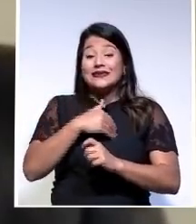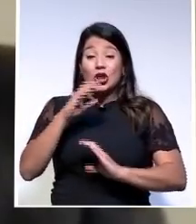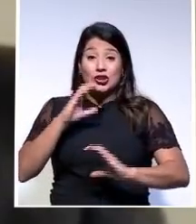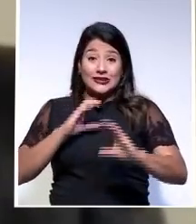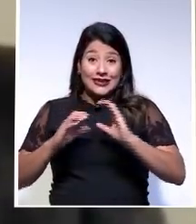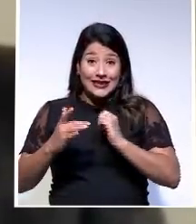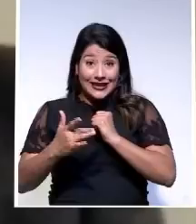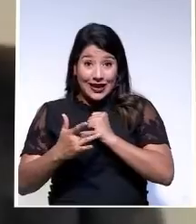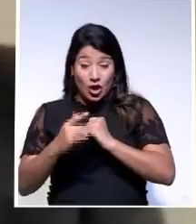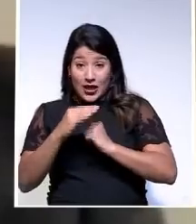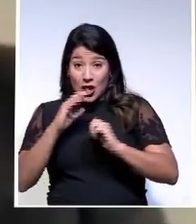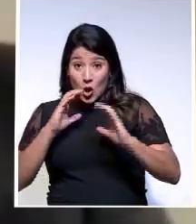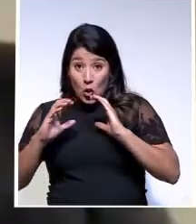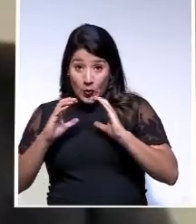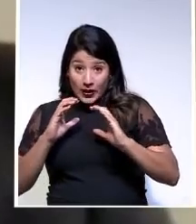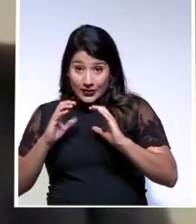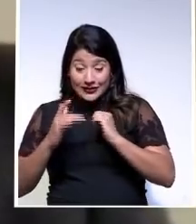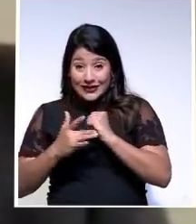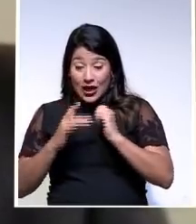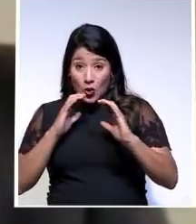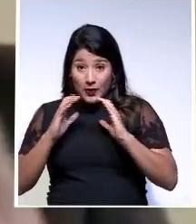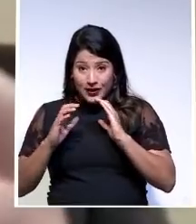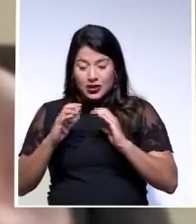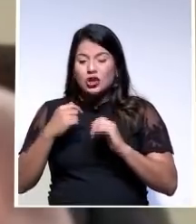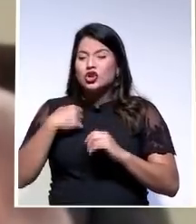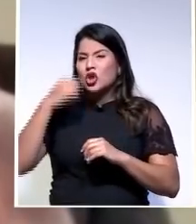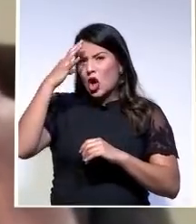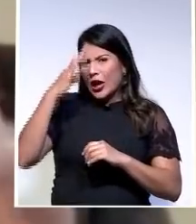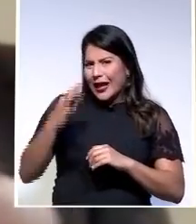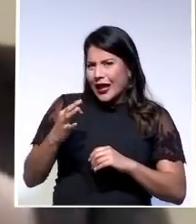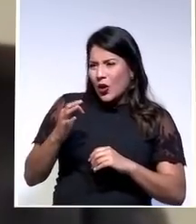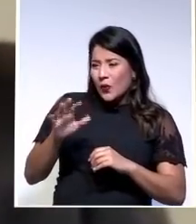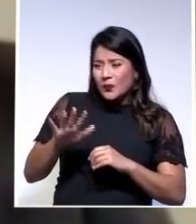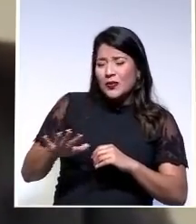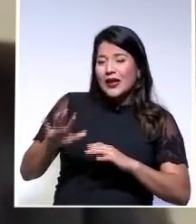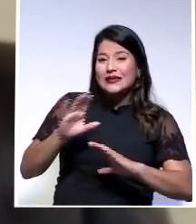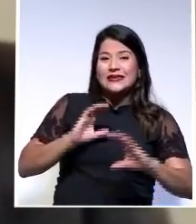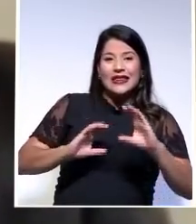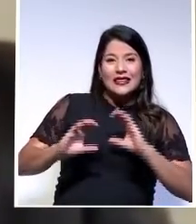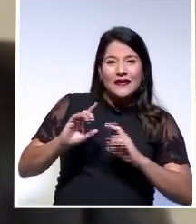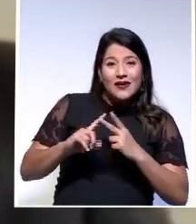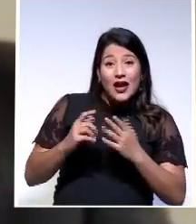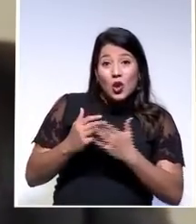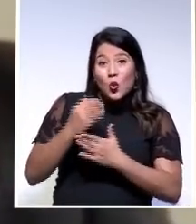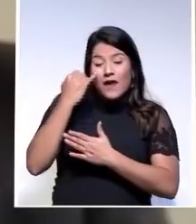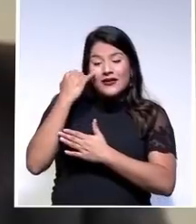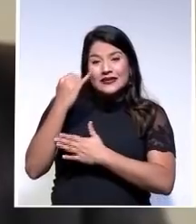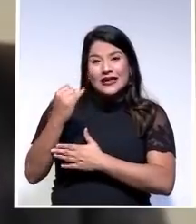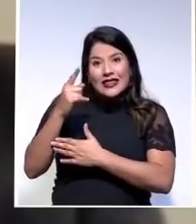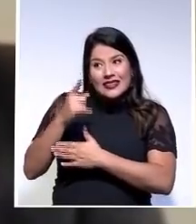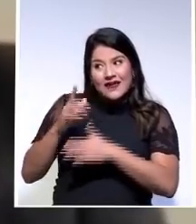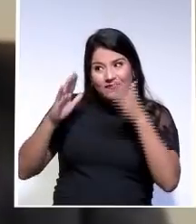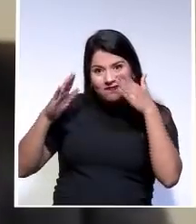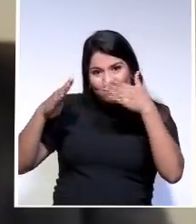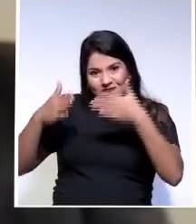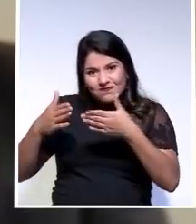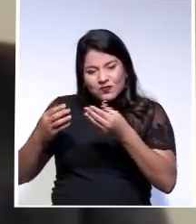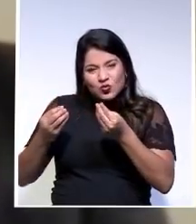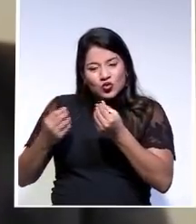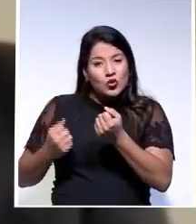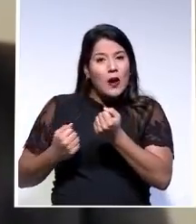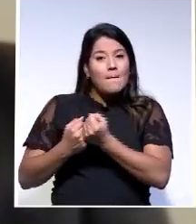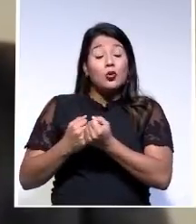y Telecomunicaciones. Yo creo que la parte científica, yo creo que la parte de innovación debe dársele un muy fuerte apoyo